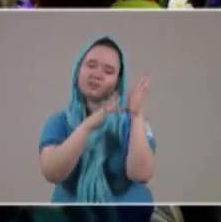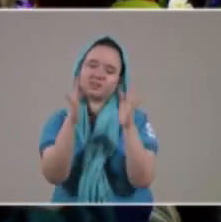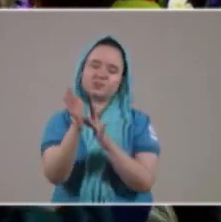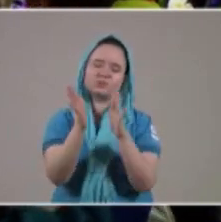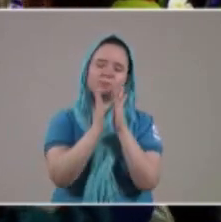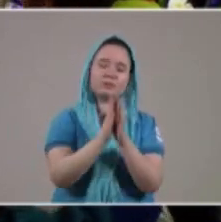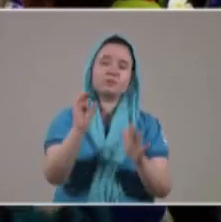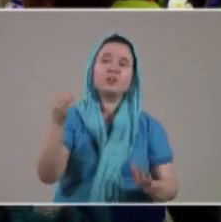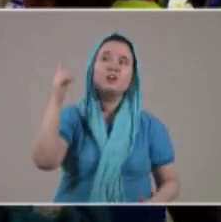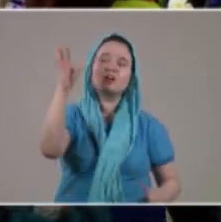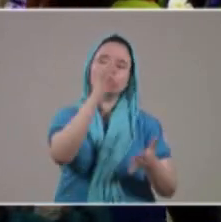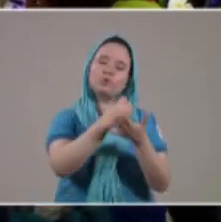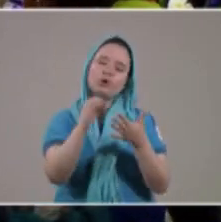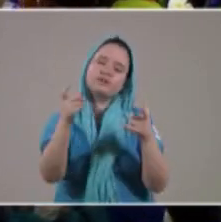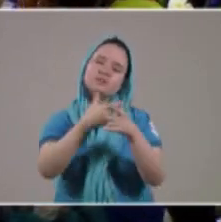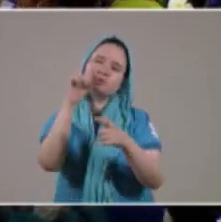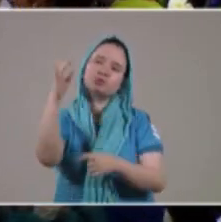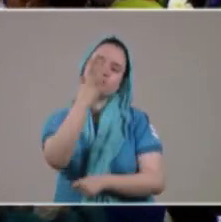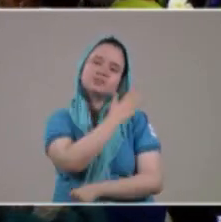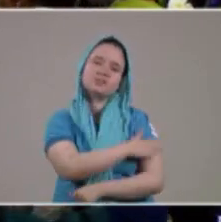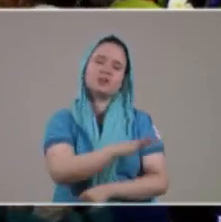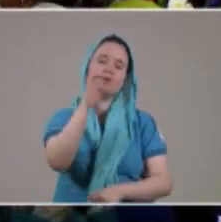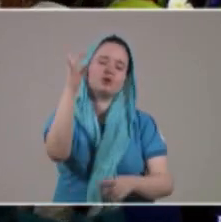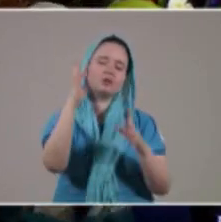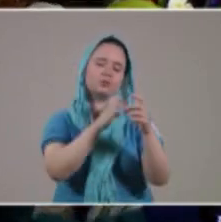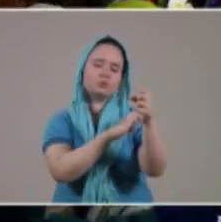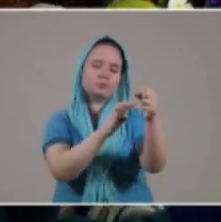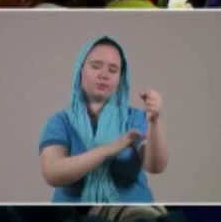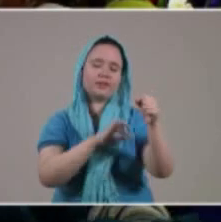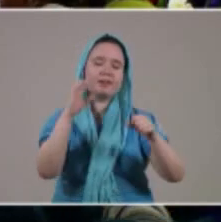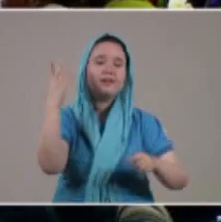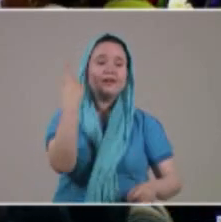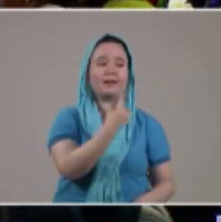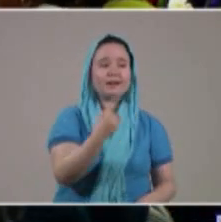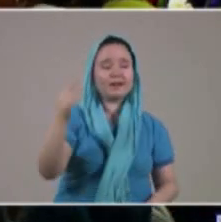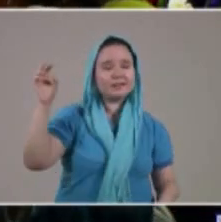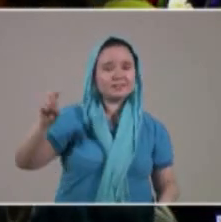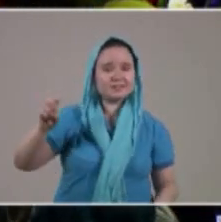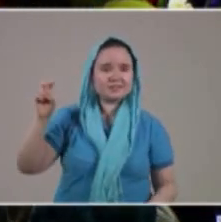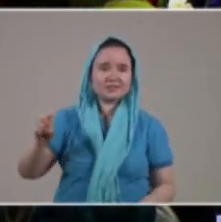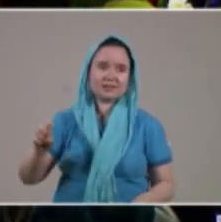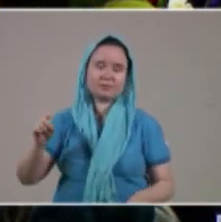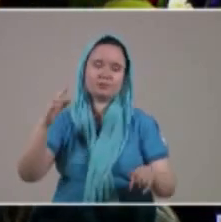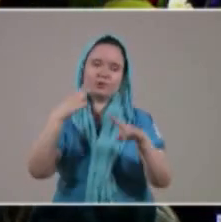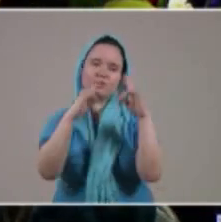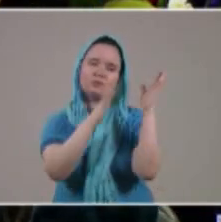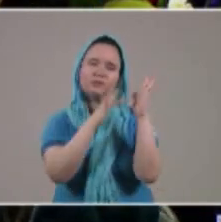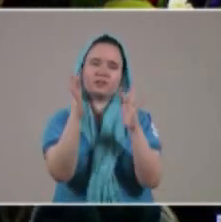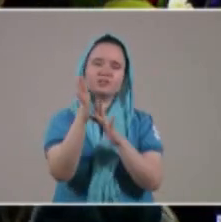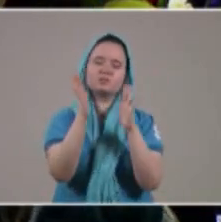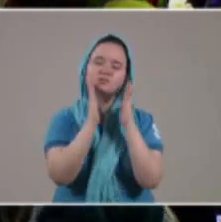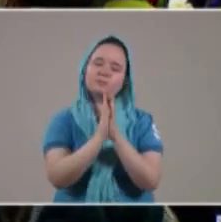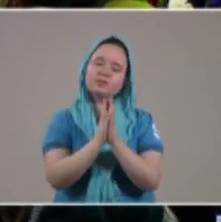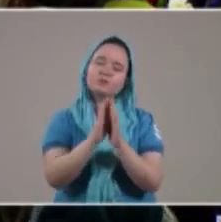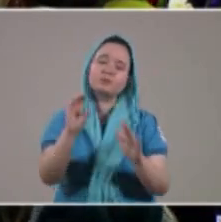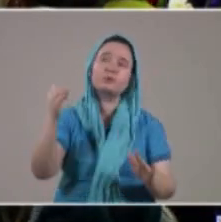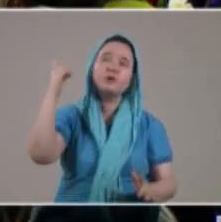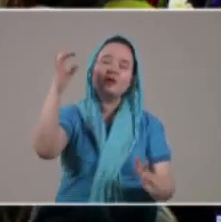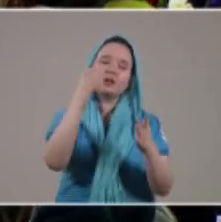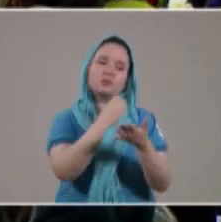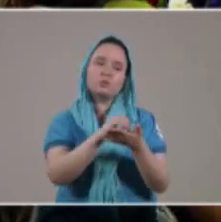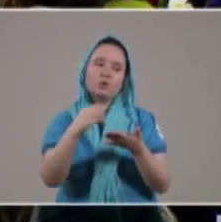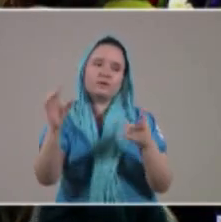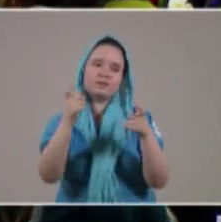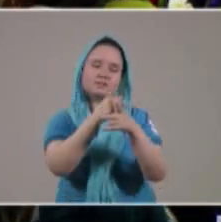Padre bendito, y que tú puedas ser propicio, Señor, a cada oración, a cada petición,